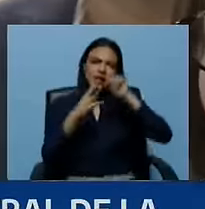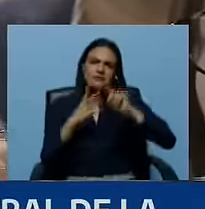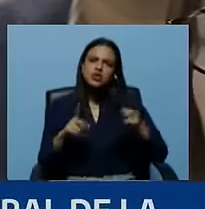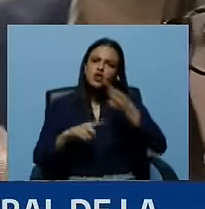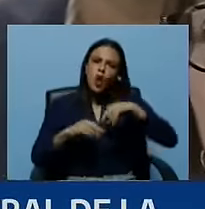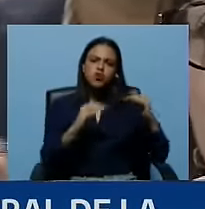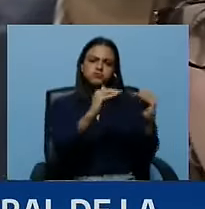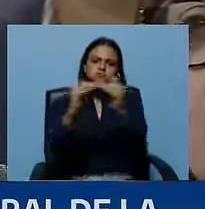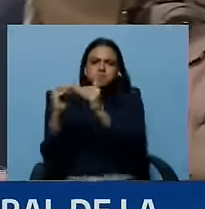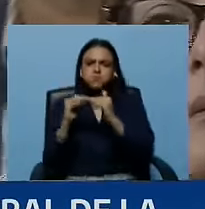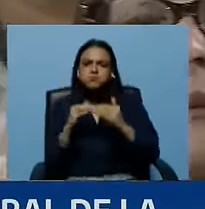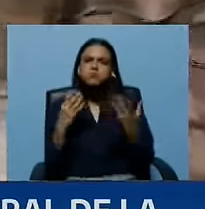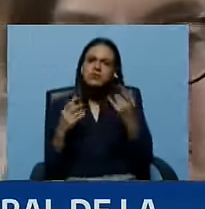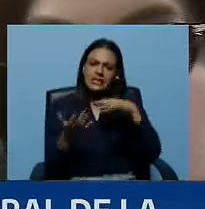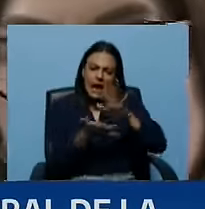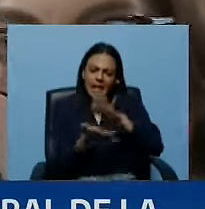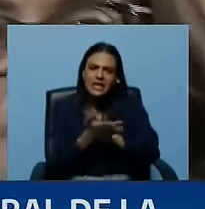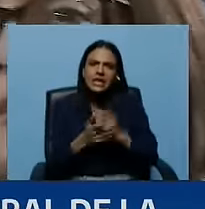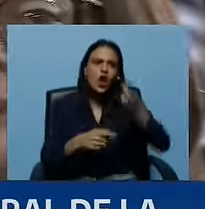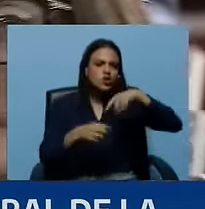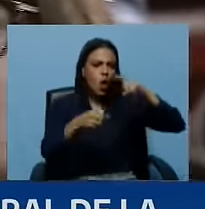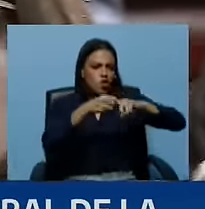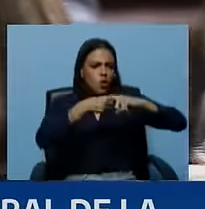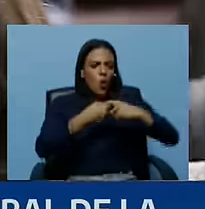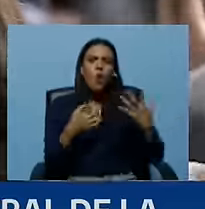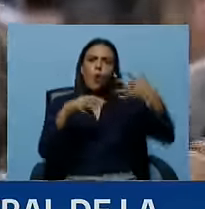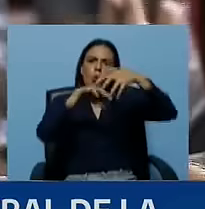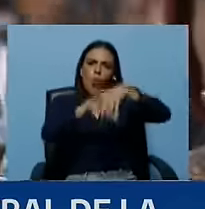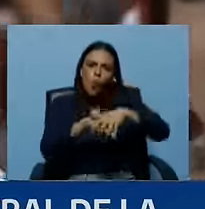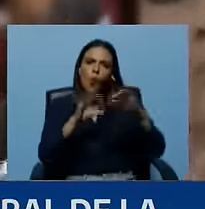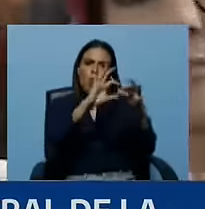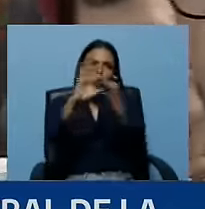armonía, integridad.